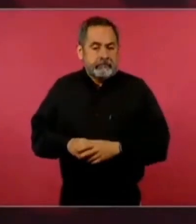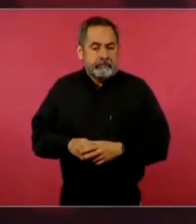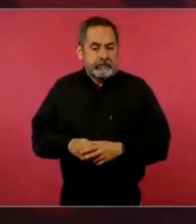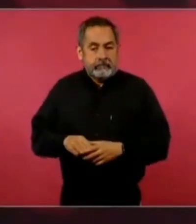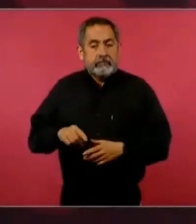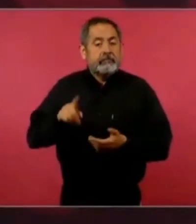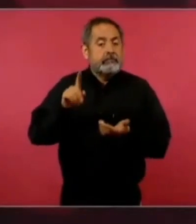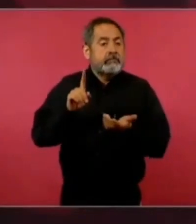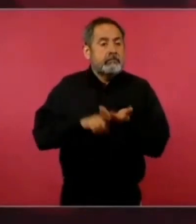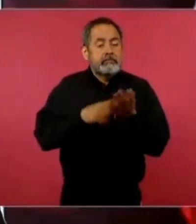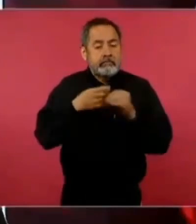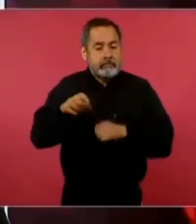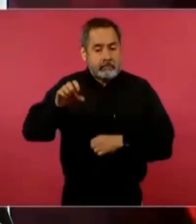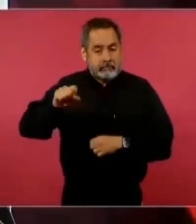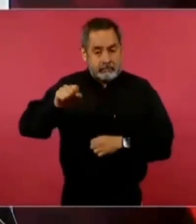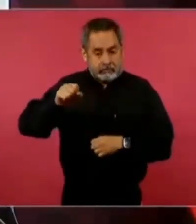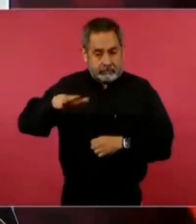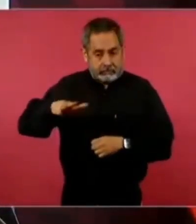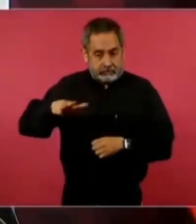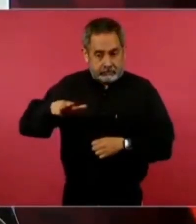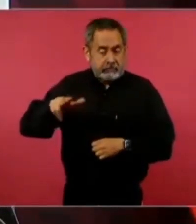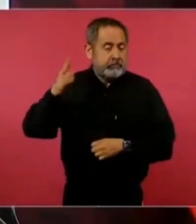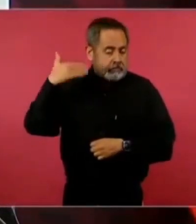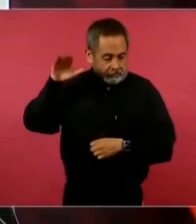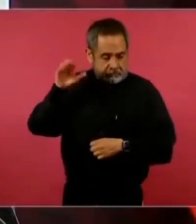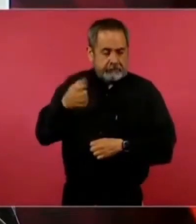del 68,